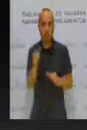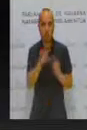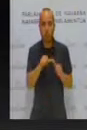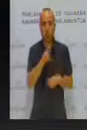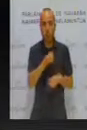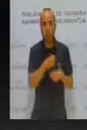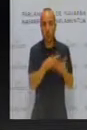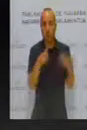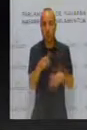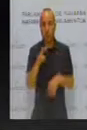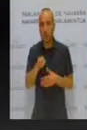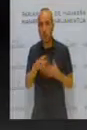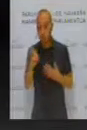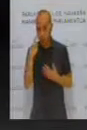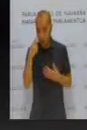2016-2017.